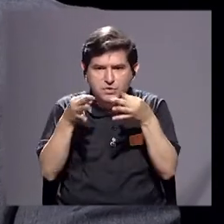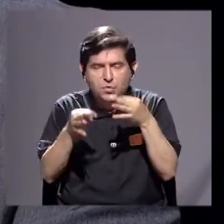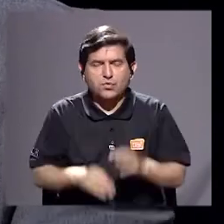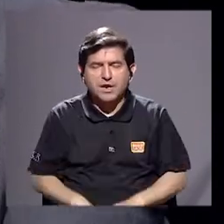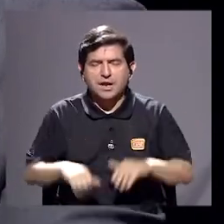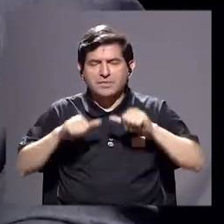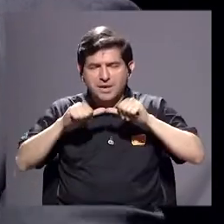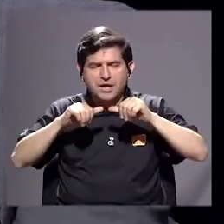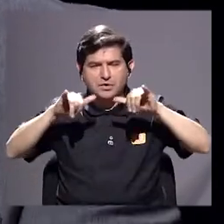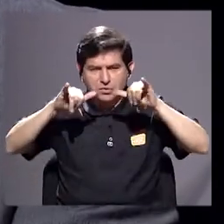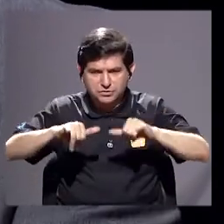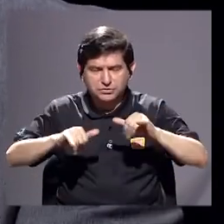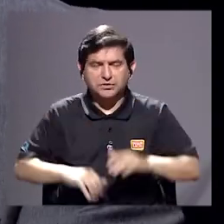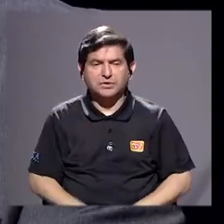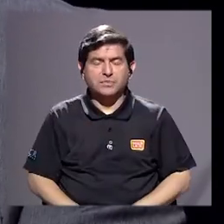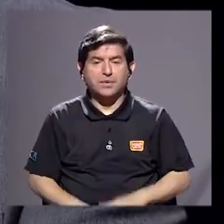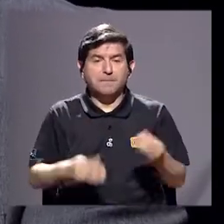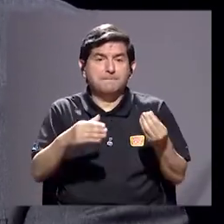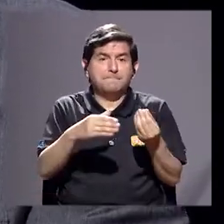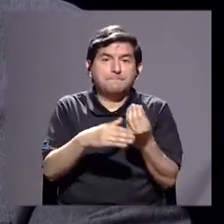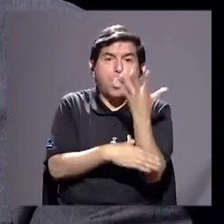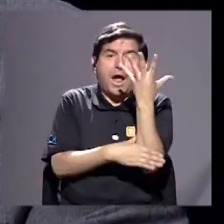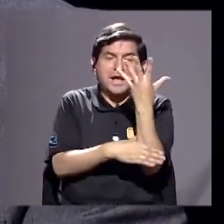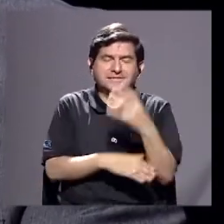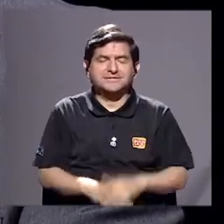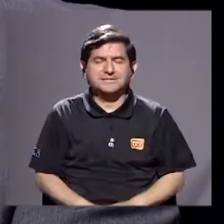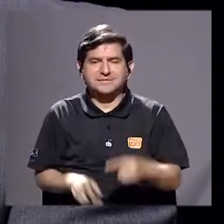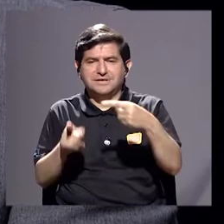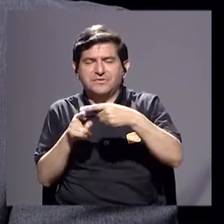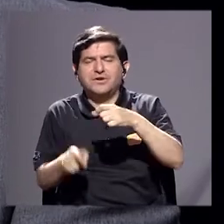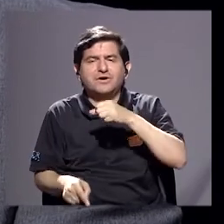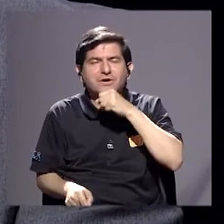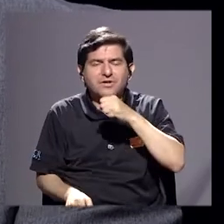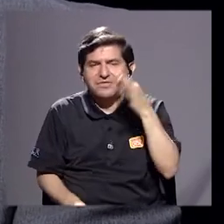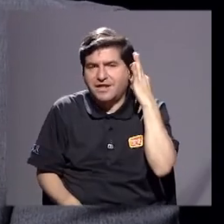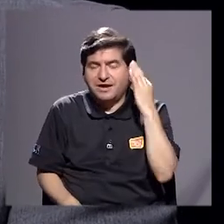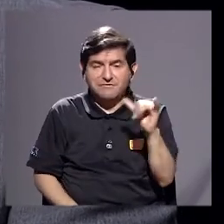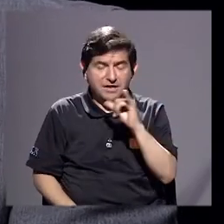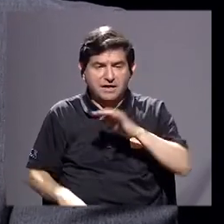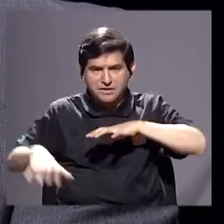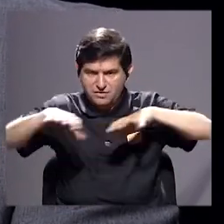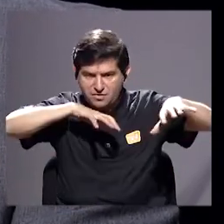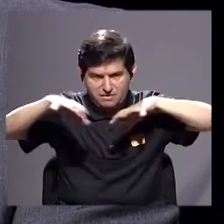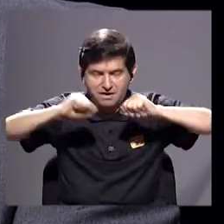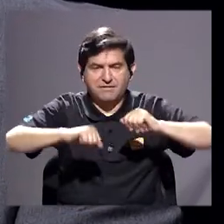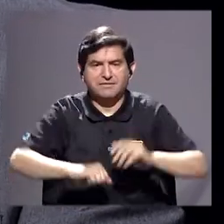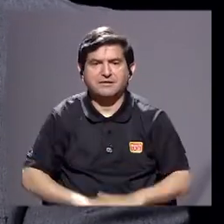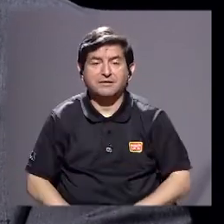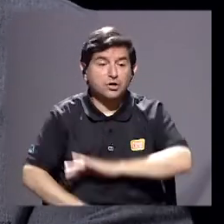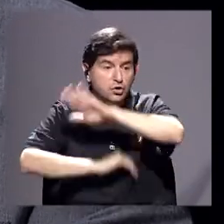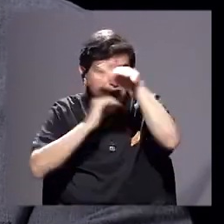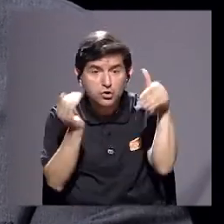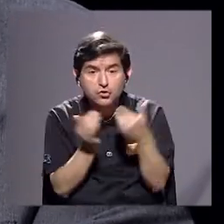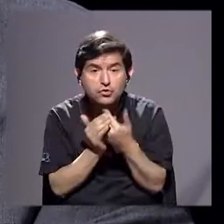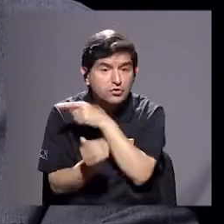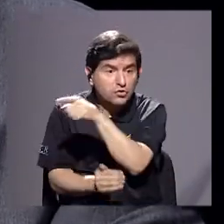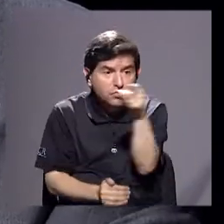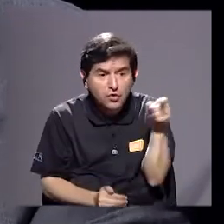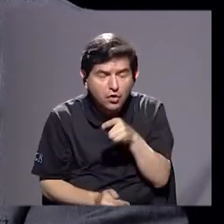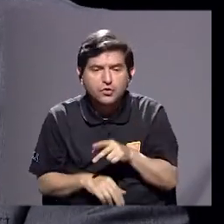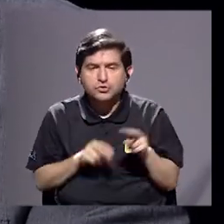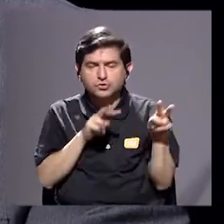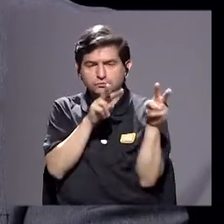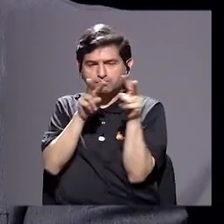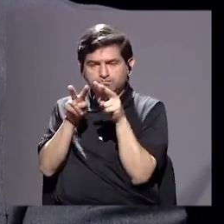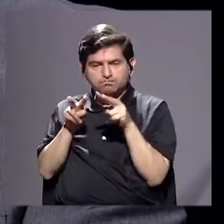actividad permanente tenemos el volcán poás tenemos el volcán rincón de la vieja que también está en actividad permanente y todos estos elementos están